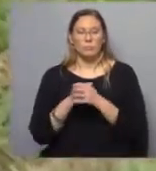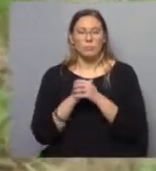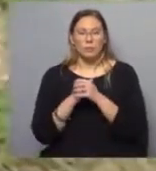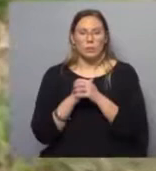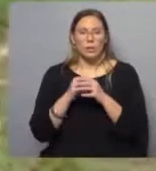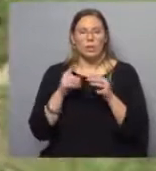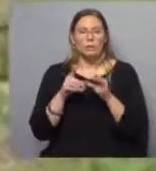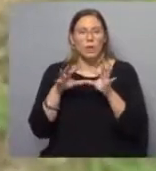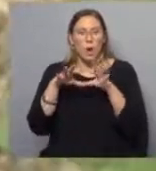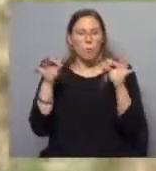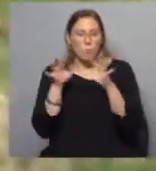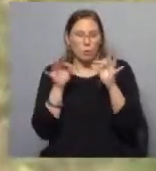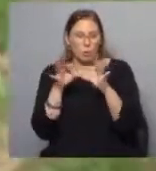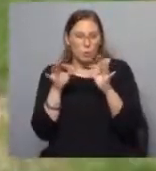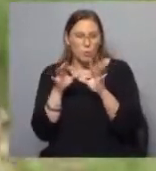Son de pluma natural.